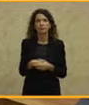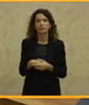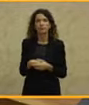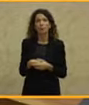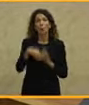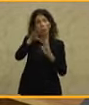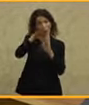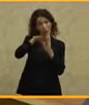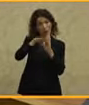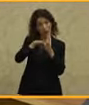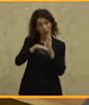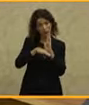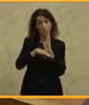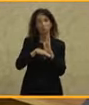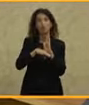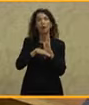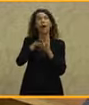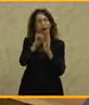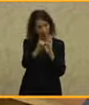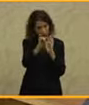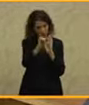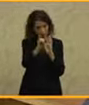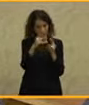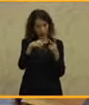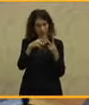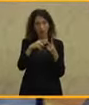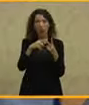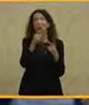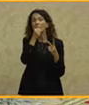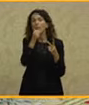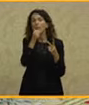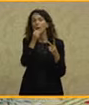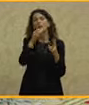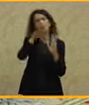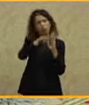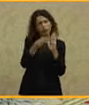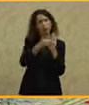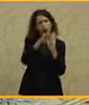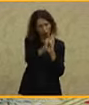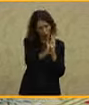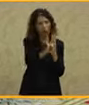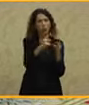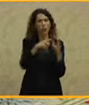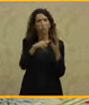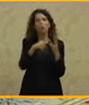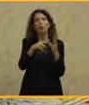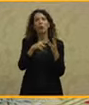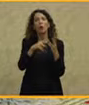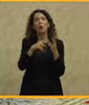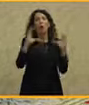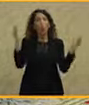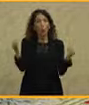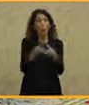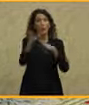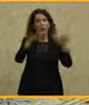Los programas están. Están. La microfonía está. También. La recepción de los grupos